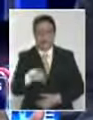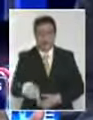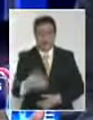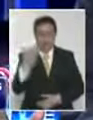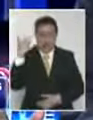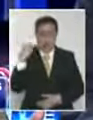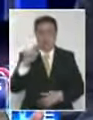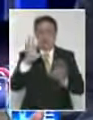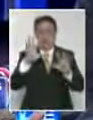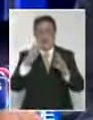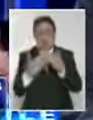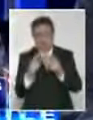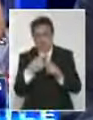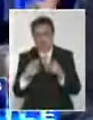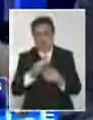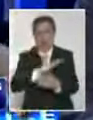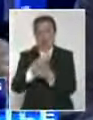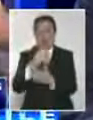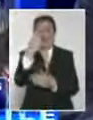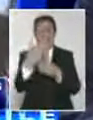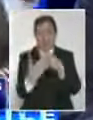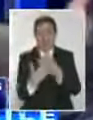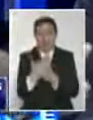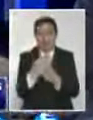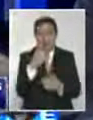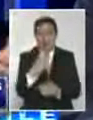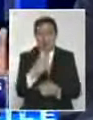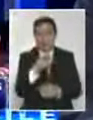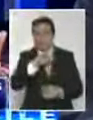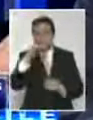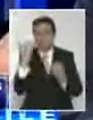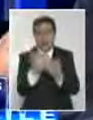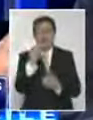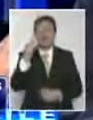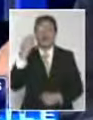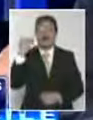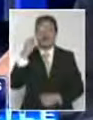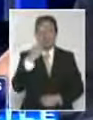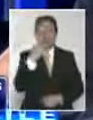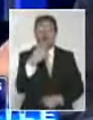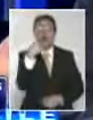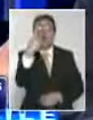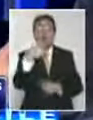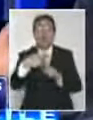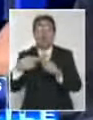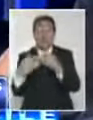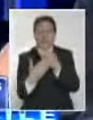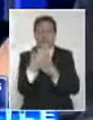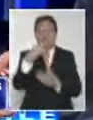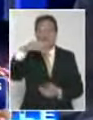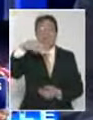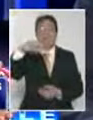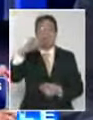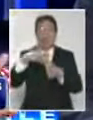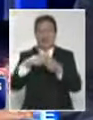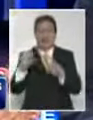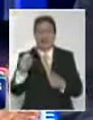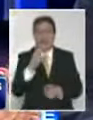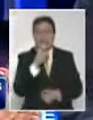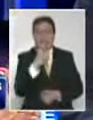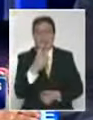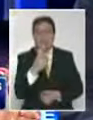hasta la 1:00 a.m, son testimonios tras testimonios. El otro día a mí me tocó ver a la 1:30 a.m, en Megavisión, creo que era, uno